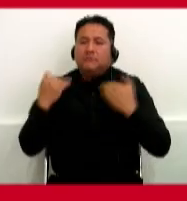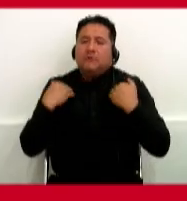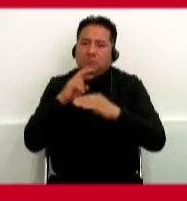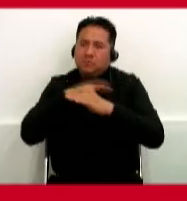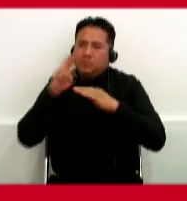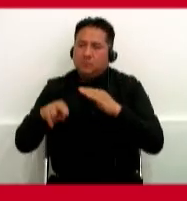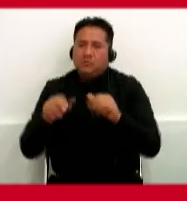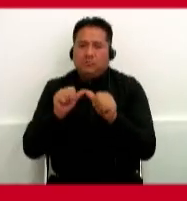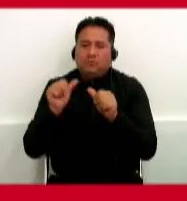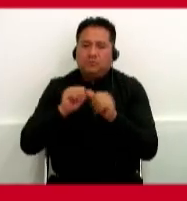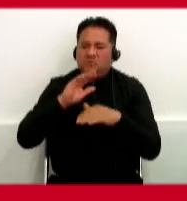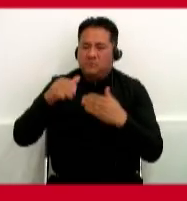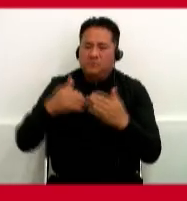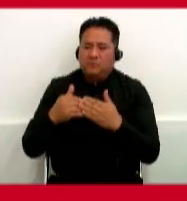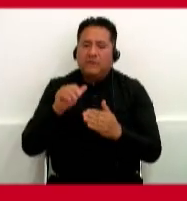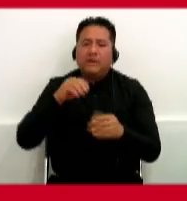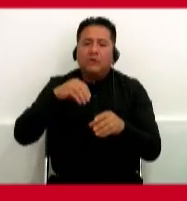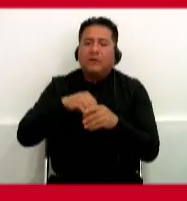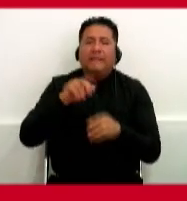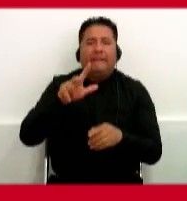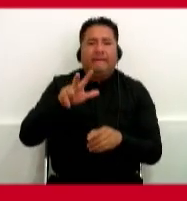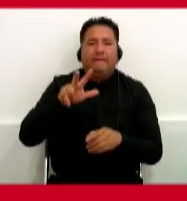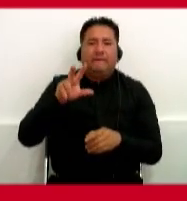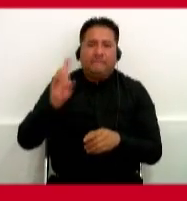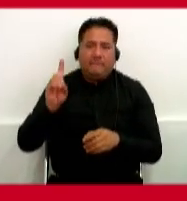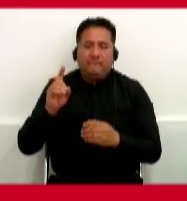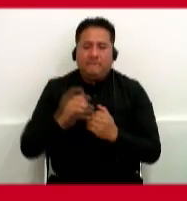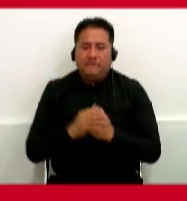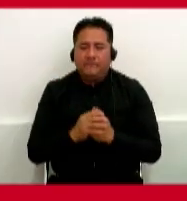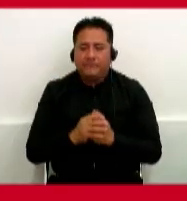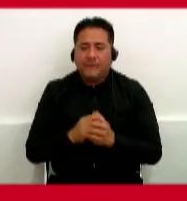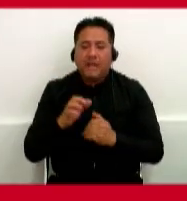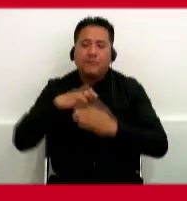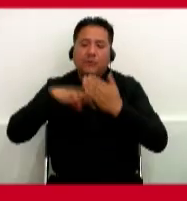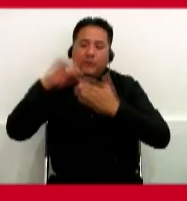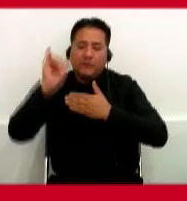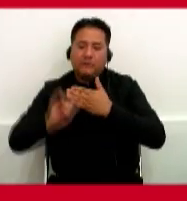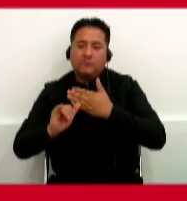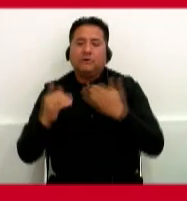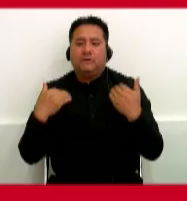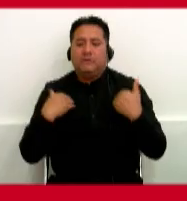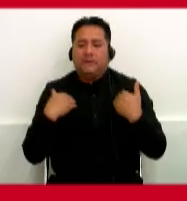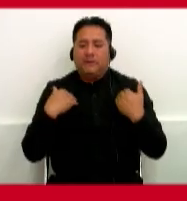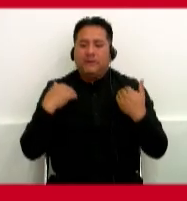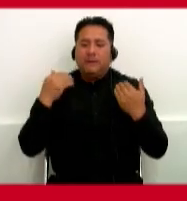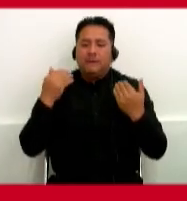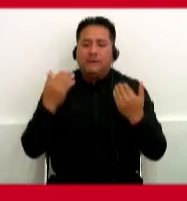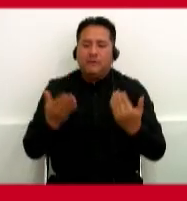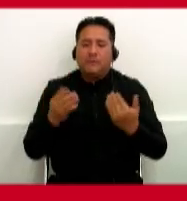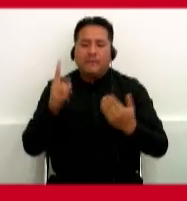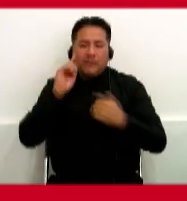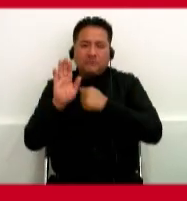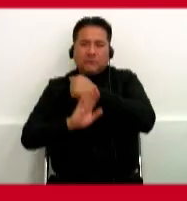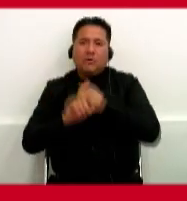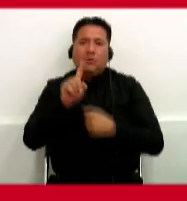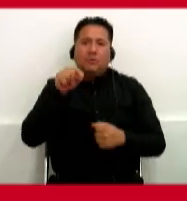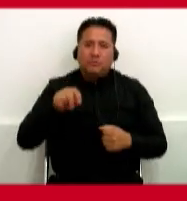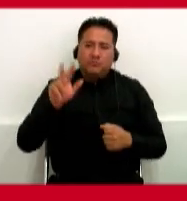modelo numérico en 3D que desarrollamos. El proyecto con esto salió con un factor de seguridad de 1.3